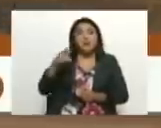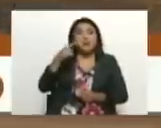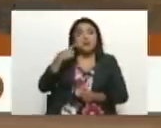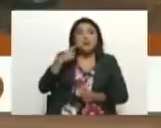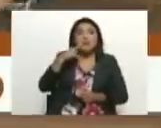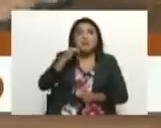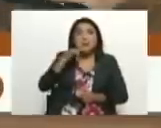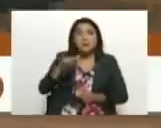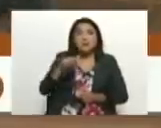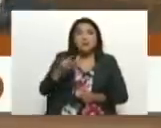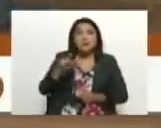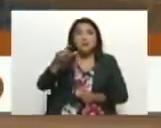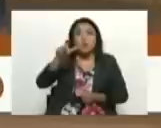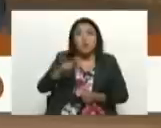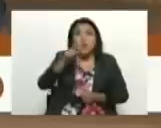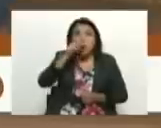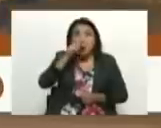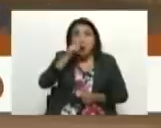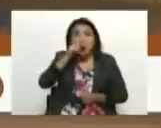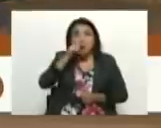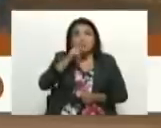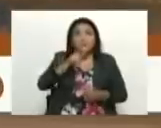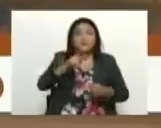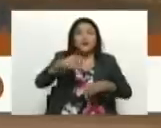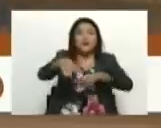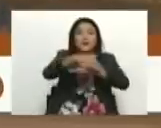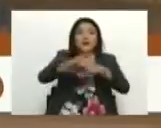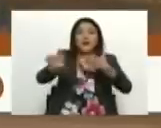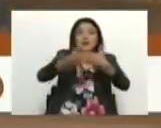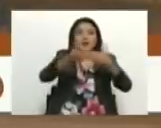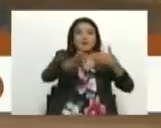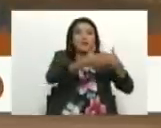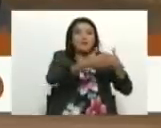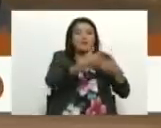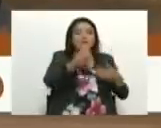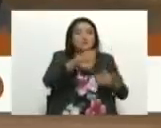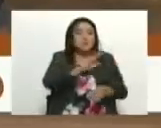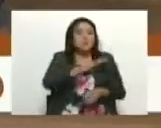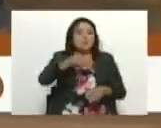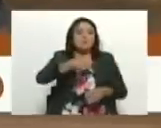señor que, bueno, te tranca, agarra las calles para él y tranca la vía, no sé qué.